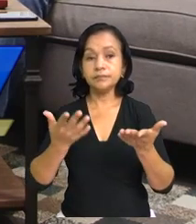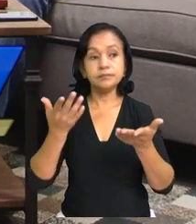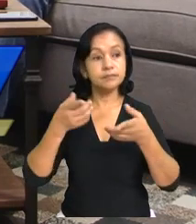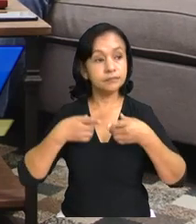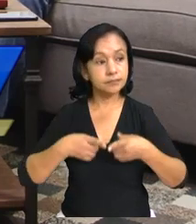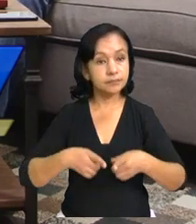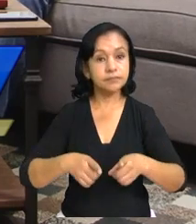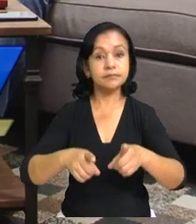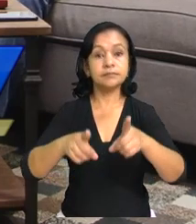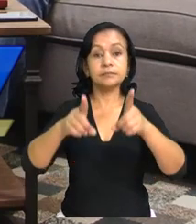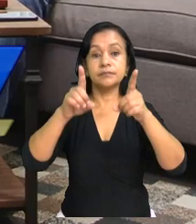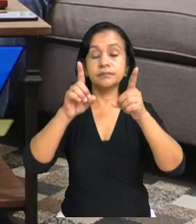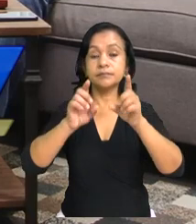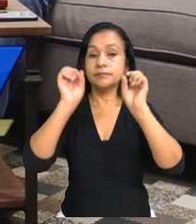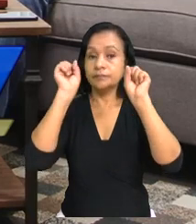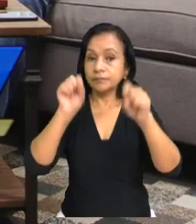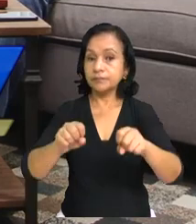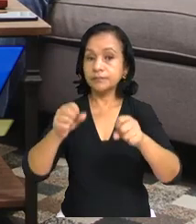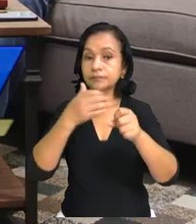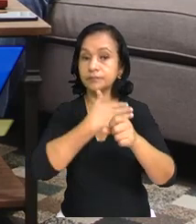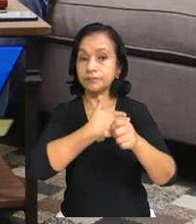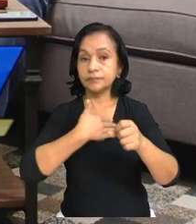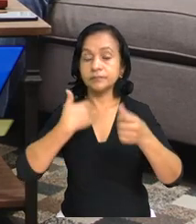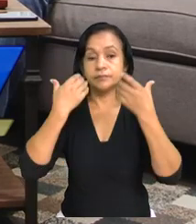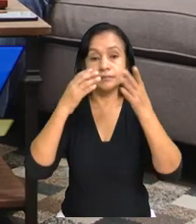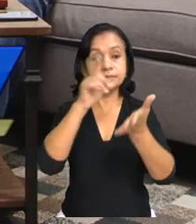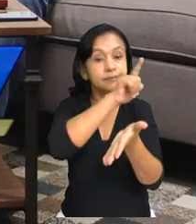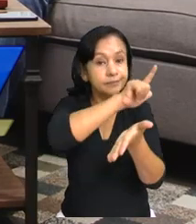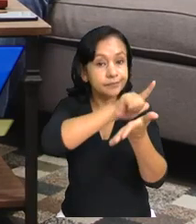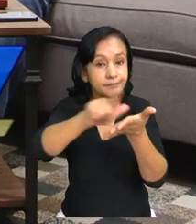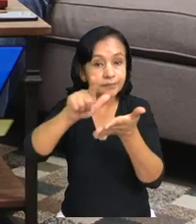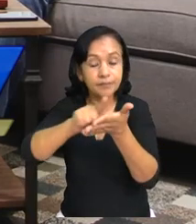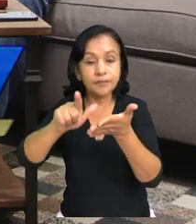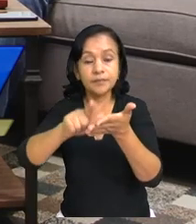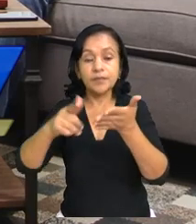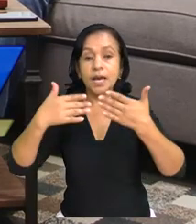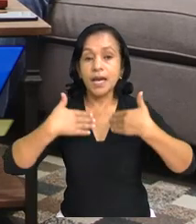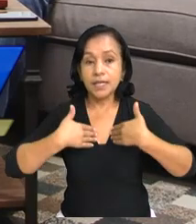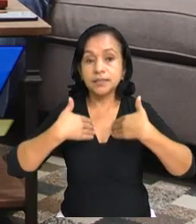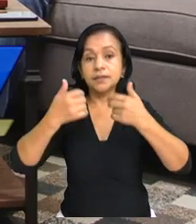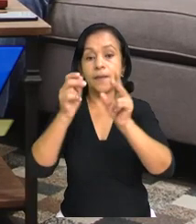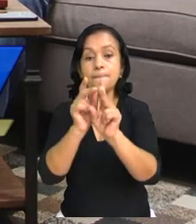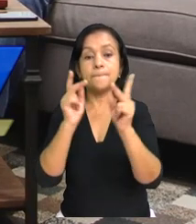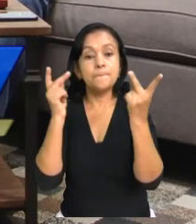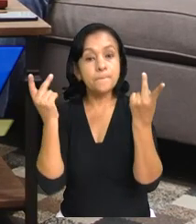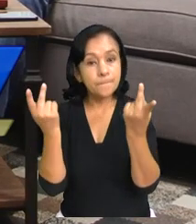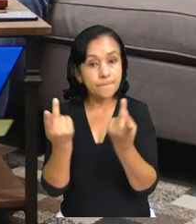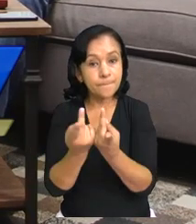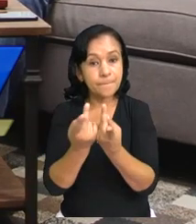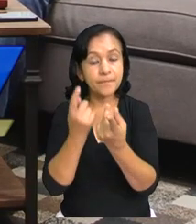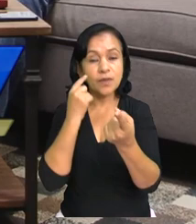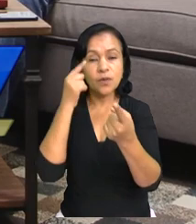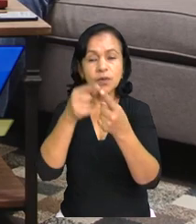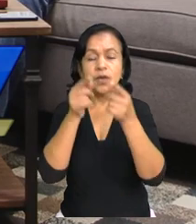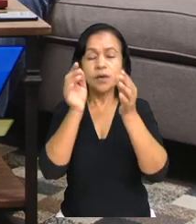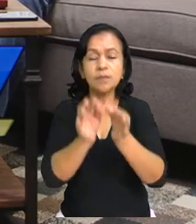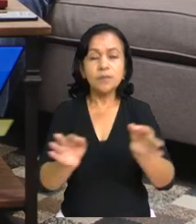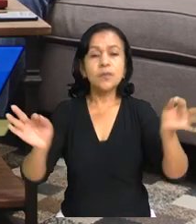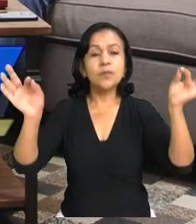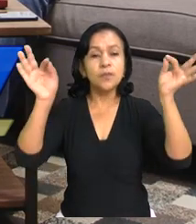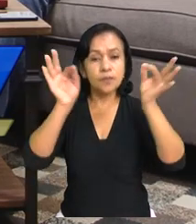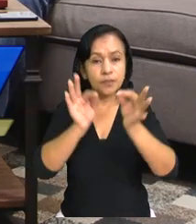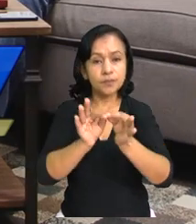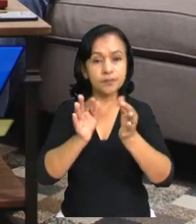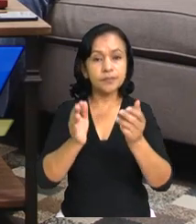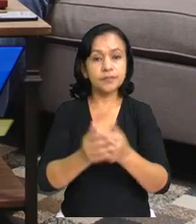digno y en la medida de lo posible darle las mejores condiciones de higiene para asegurar la salud de nuestro pueblo, que es en última instancia nuestro objetivo final. Y dentro de